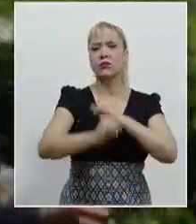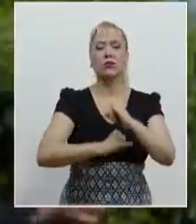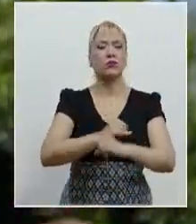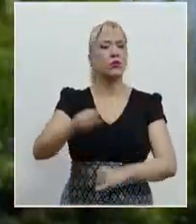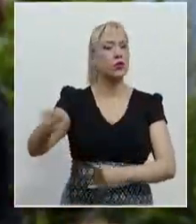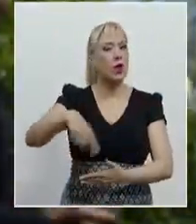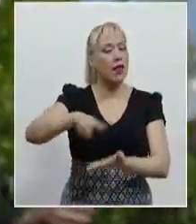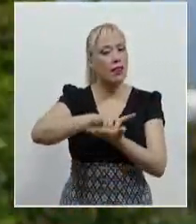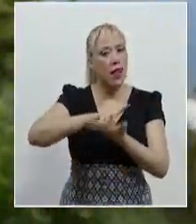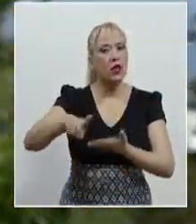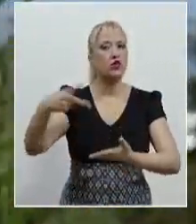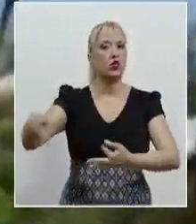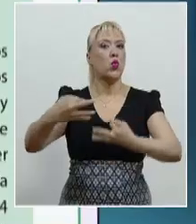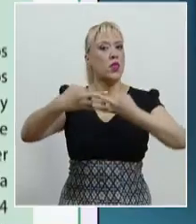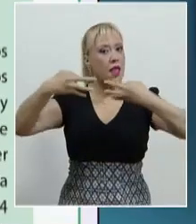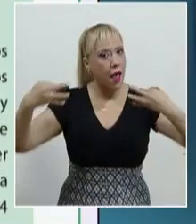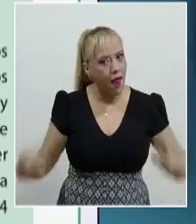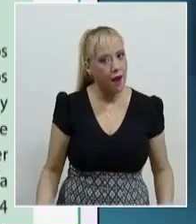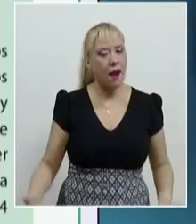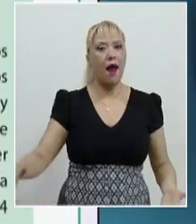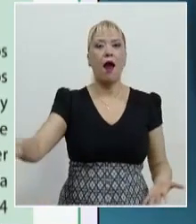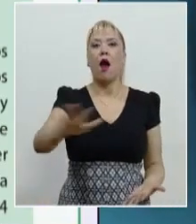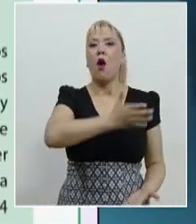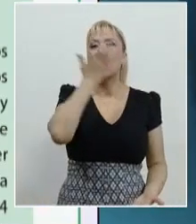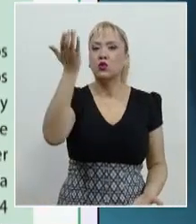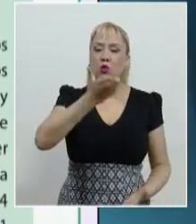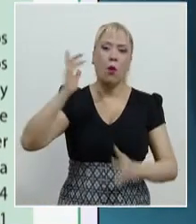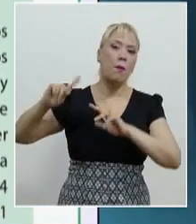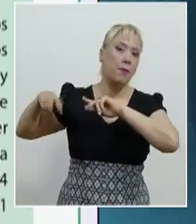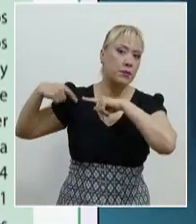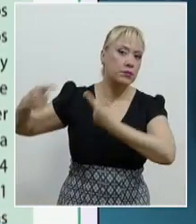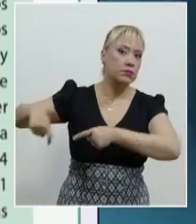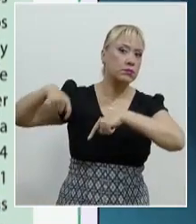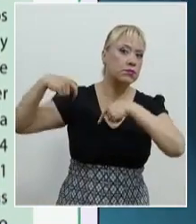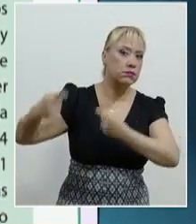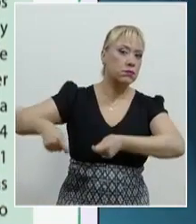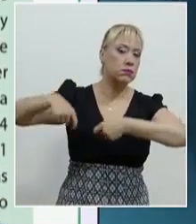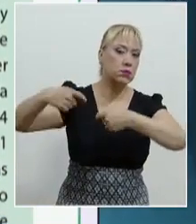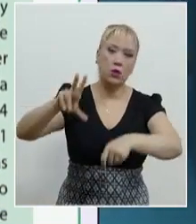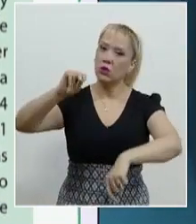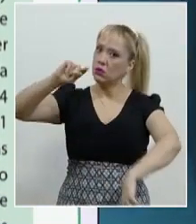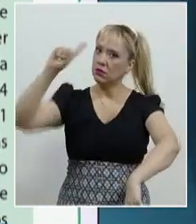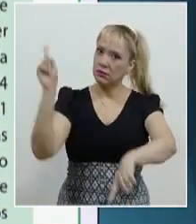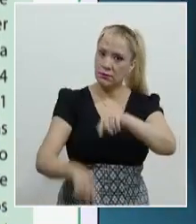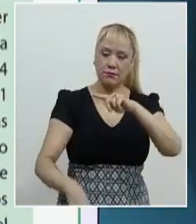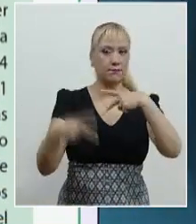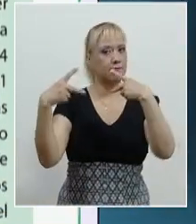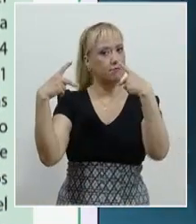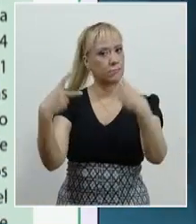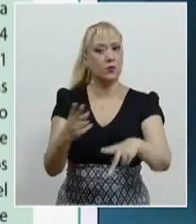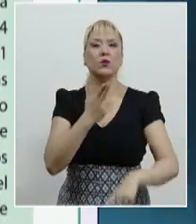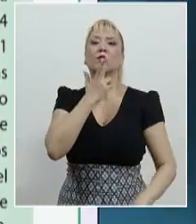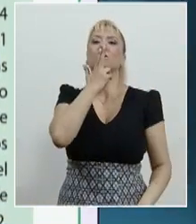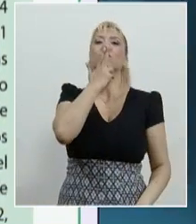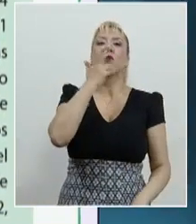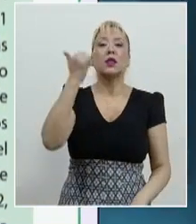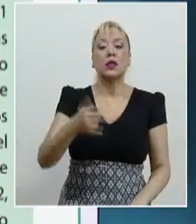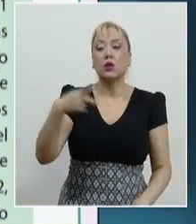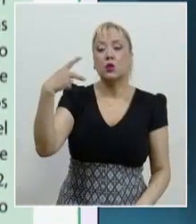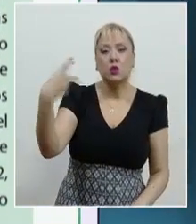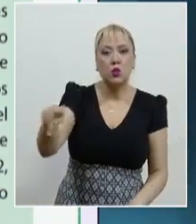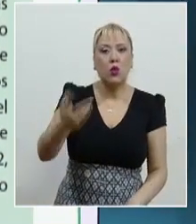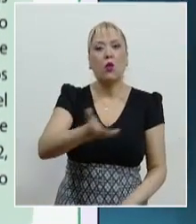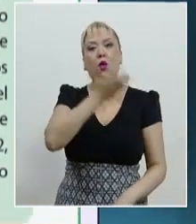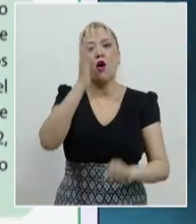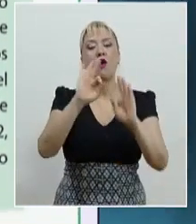a la tierra, territorio y recursos que tradicionalmente han poseído, además del derecho a conservar sus instituciones